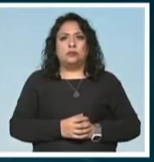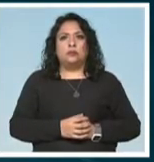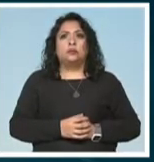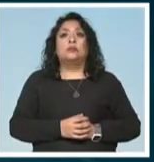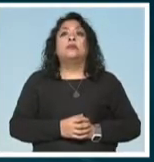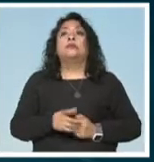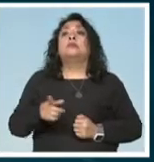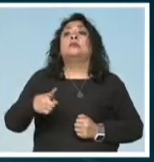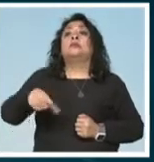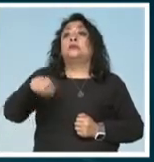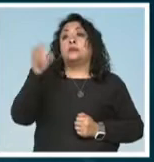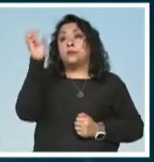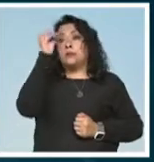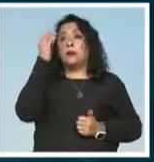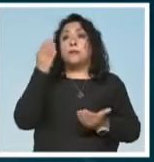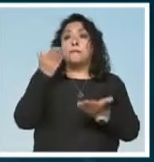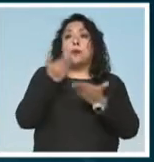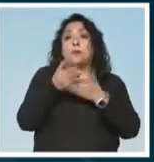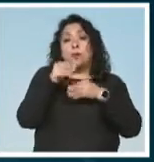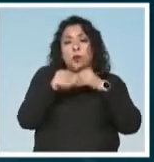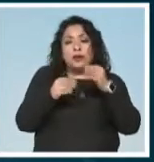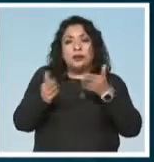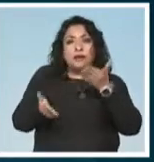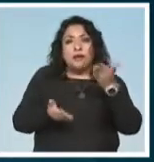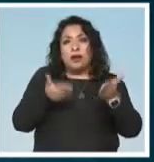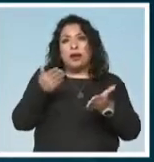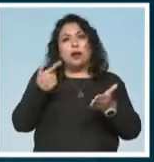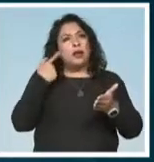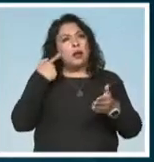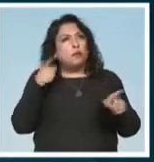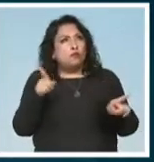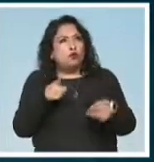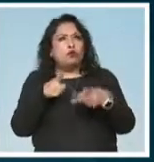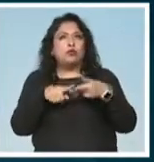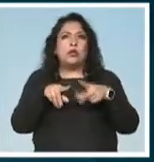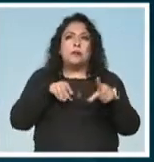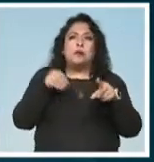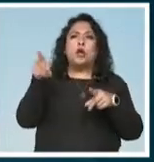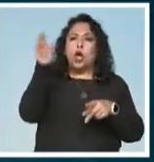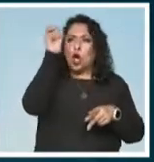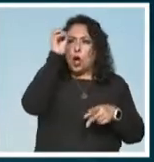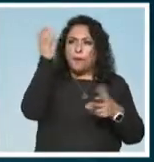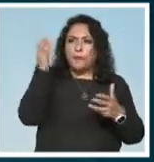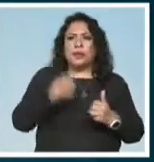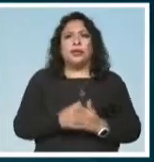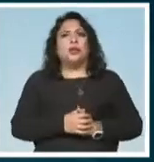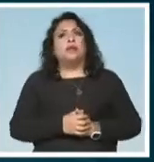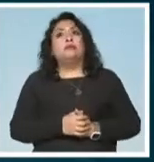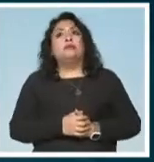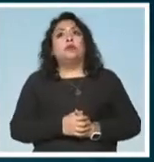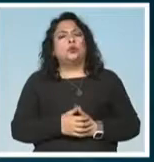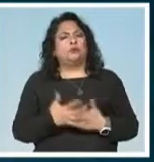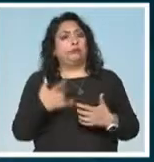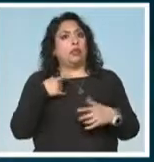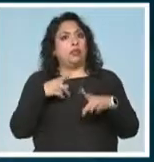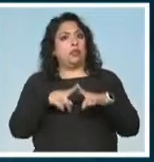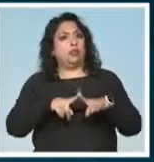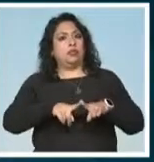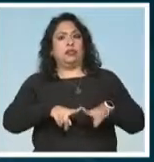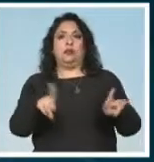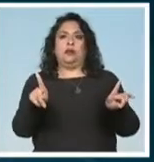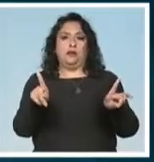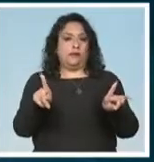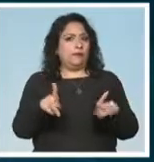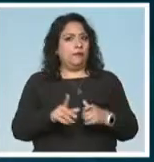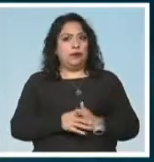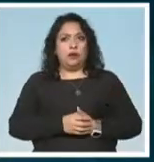¿Qué les pareció esta propuesta coreográfica desde la música hasta los movimientos? Algo fuera de lo común